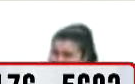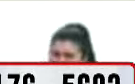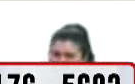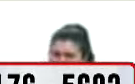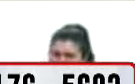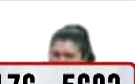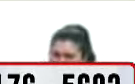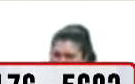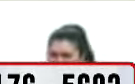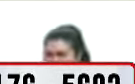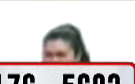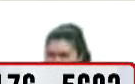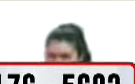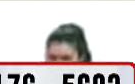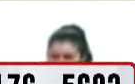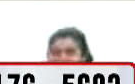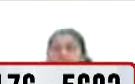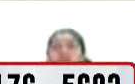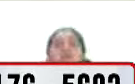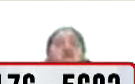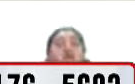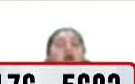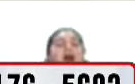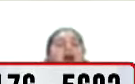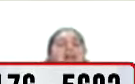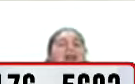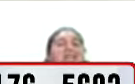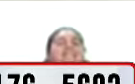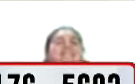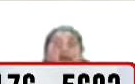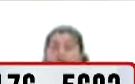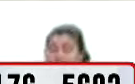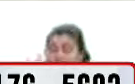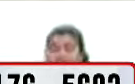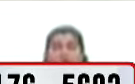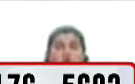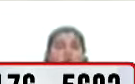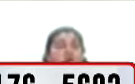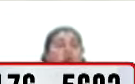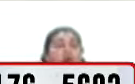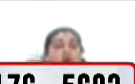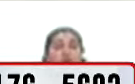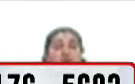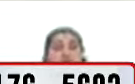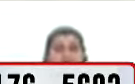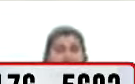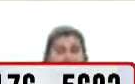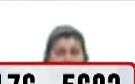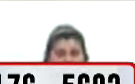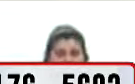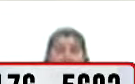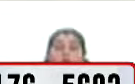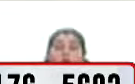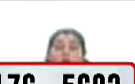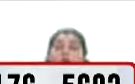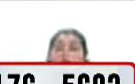El presidente dijo sobre sí mismo, yo soy un minarquista, es decir, alguien que considera que el Estado solamente debe estar a cargo de la seguridad y la justicia. Dijo que la obra